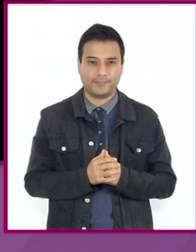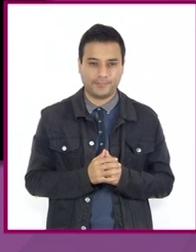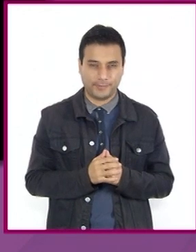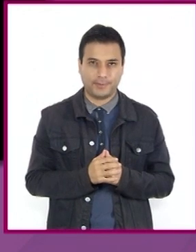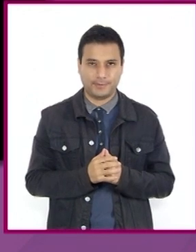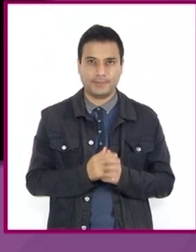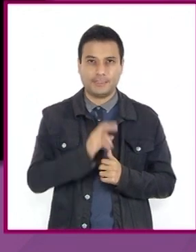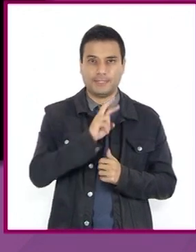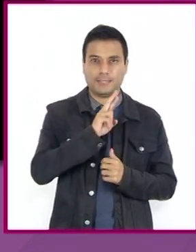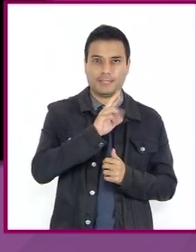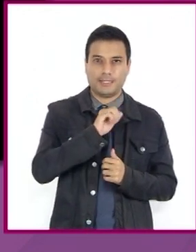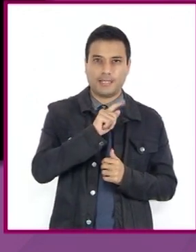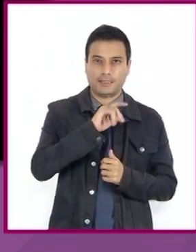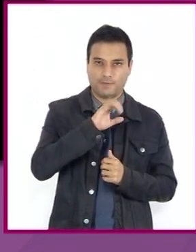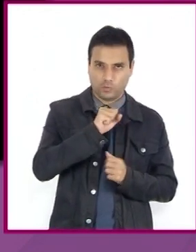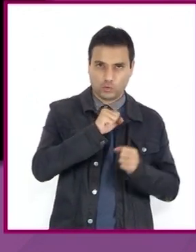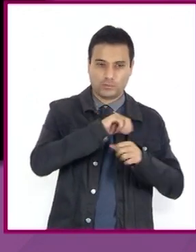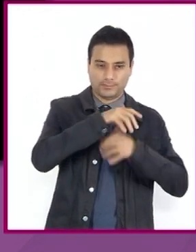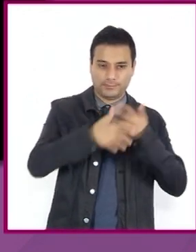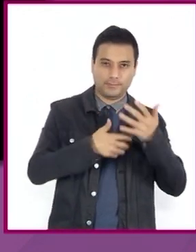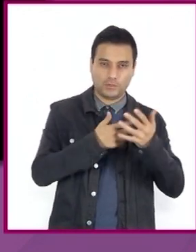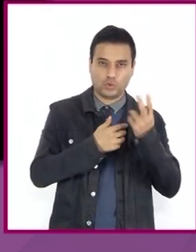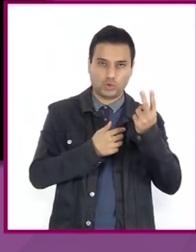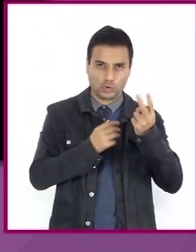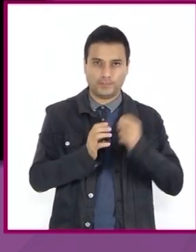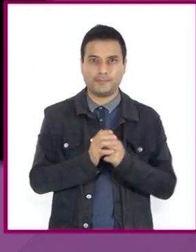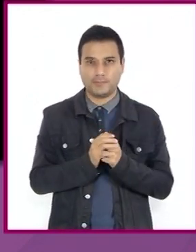en los productos. Pero